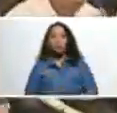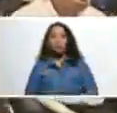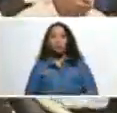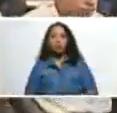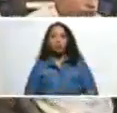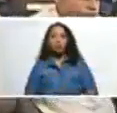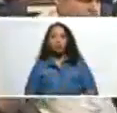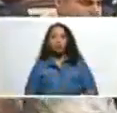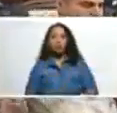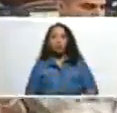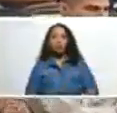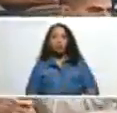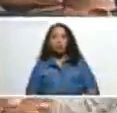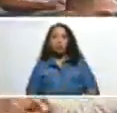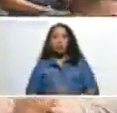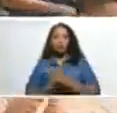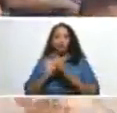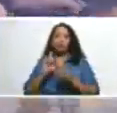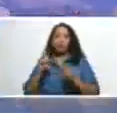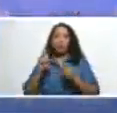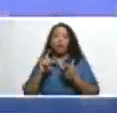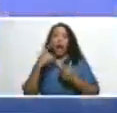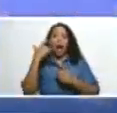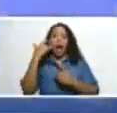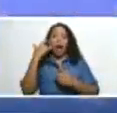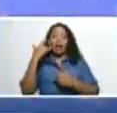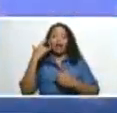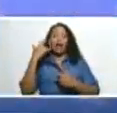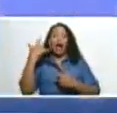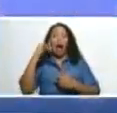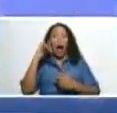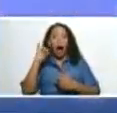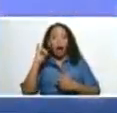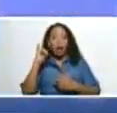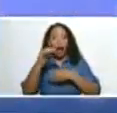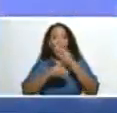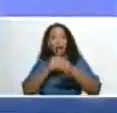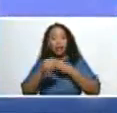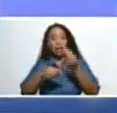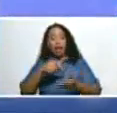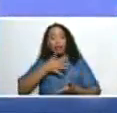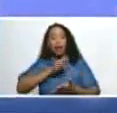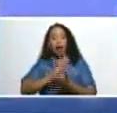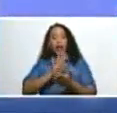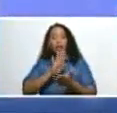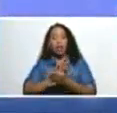de donde depende la tranquilidad y la estabilidad de nuestros hijos,